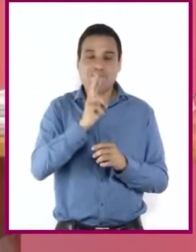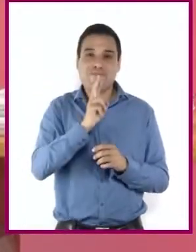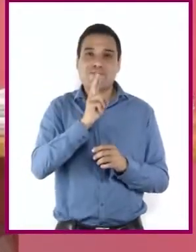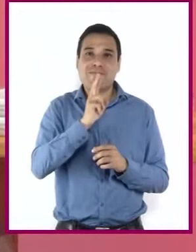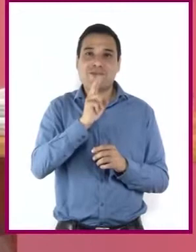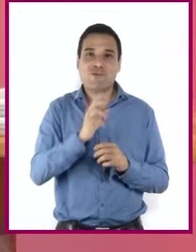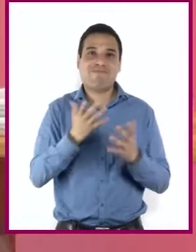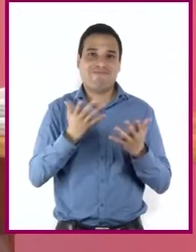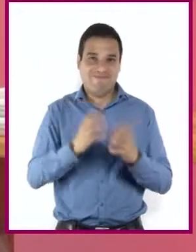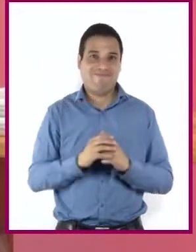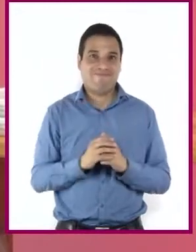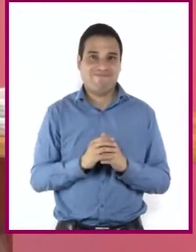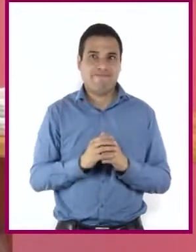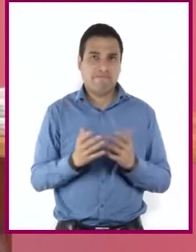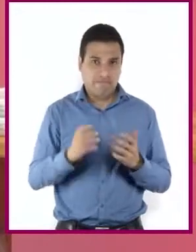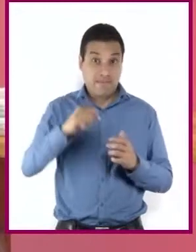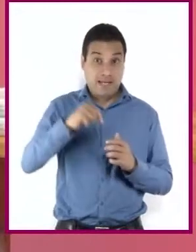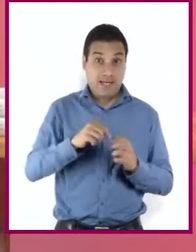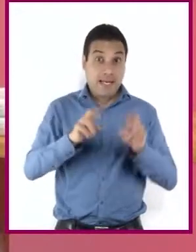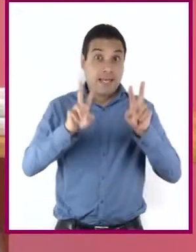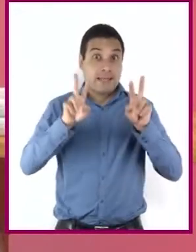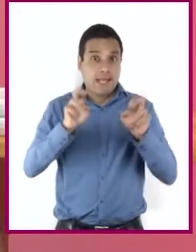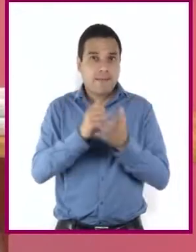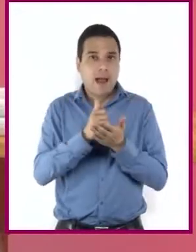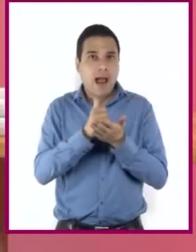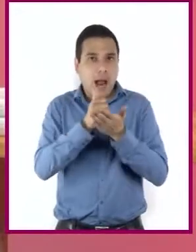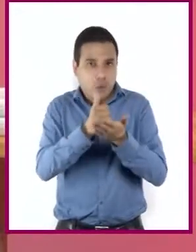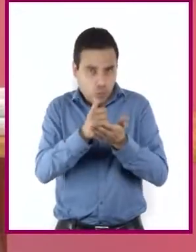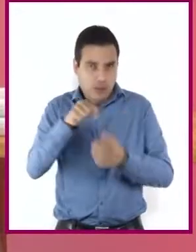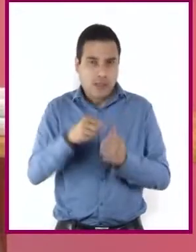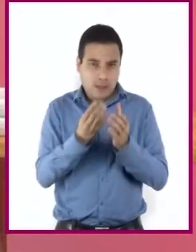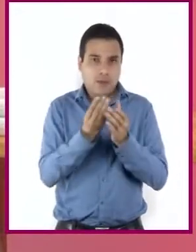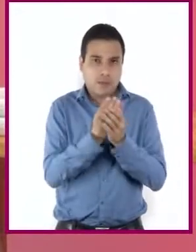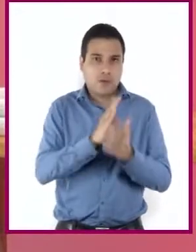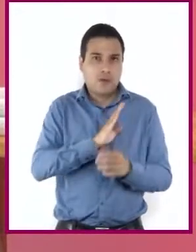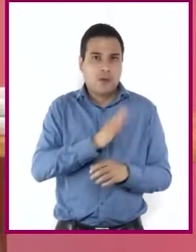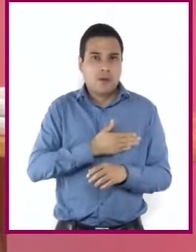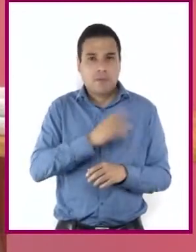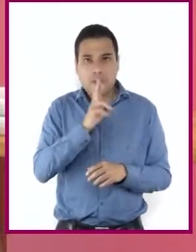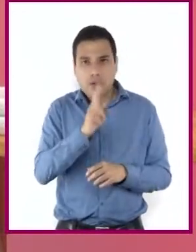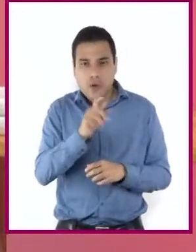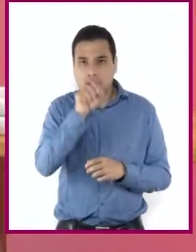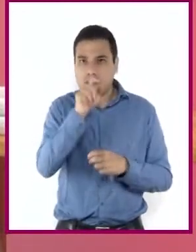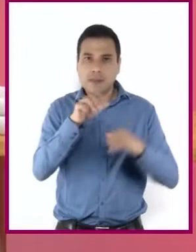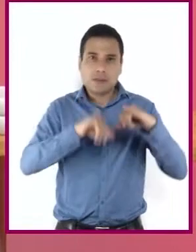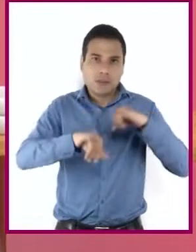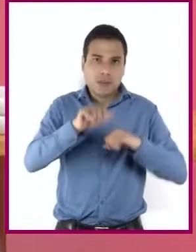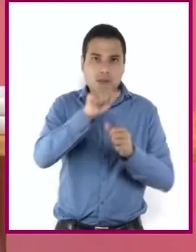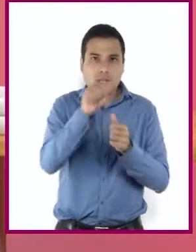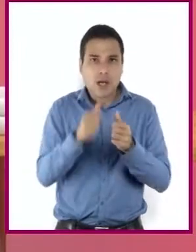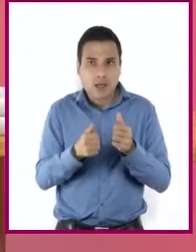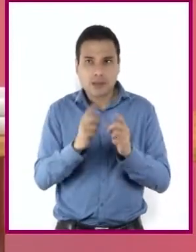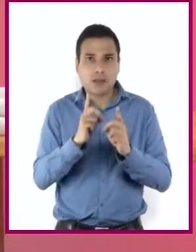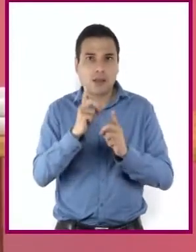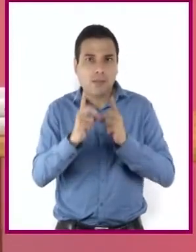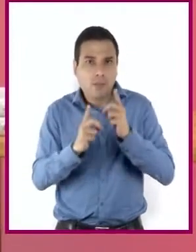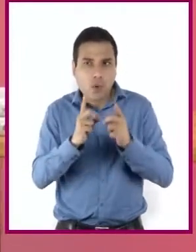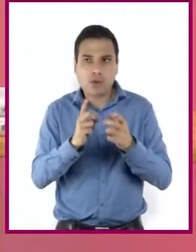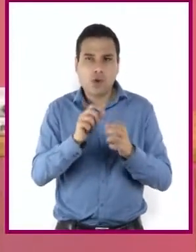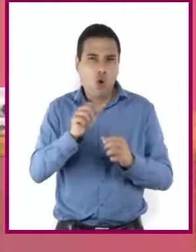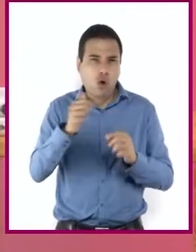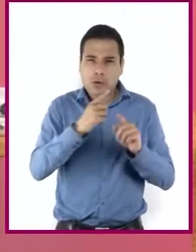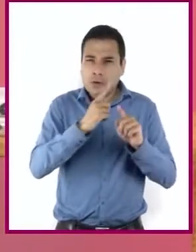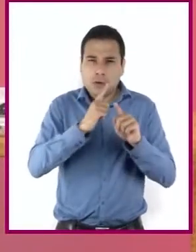esta asignatura, sino también en otras como ciencias, artes, educación física, así como en diferentes